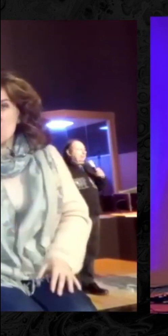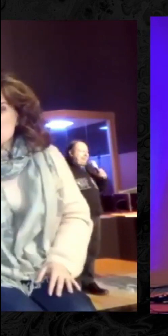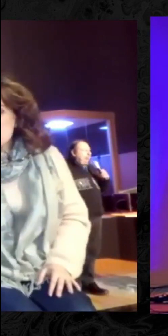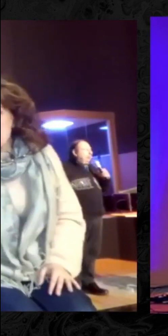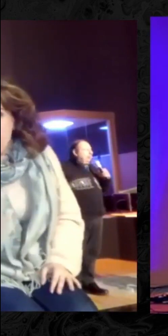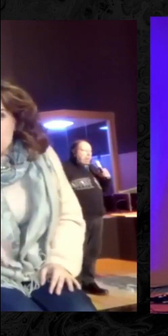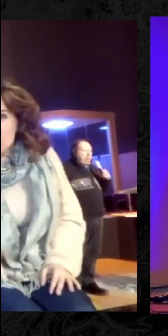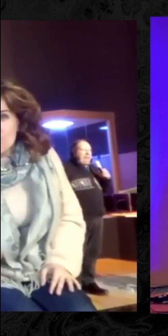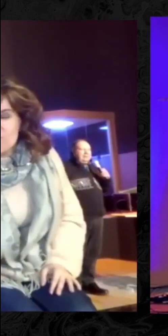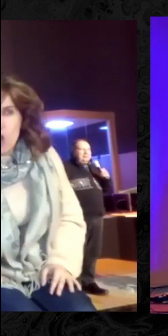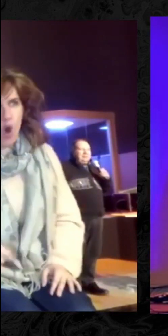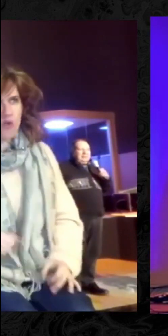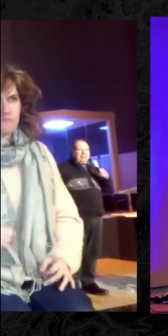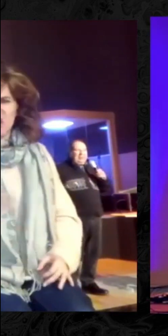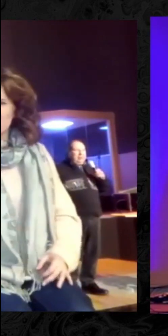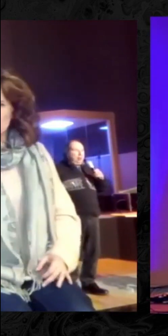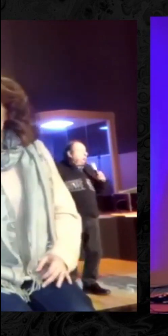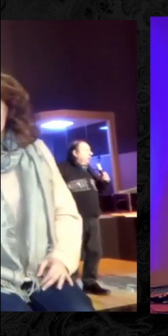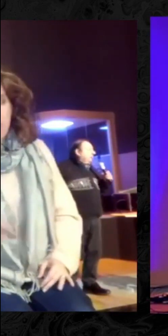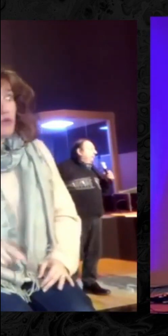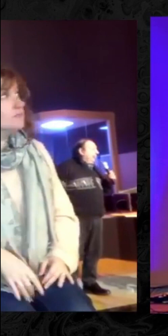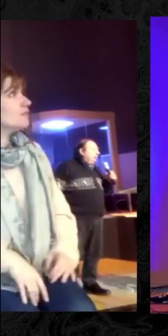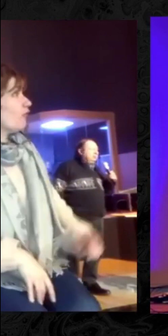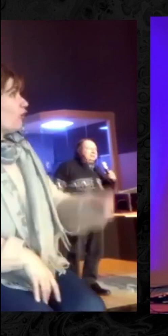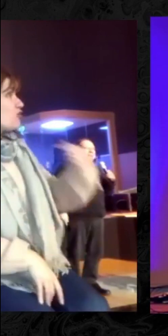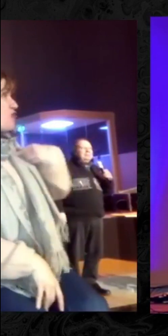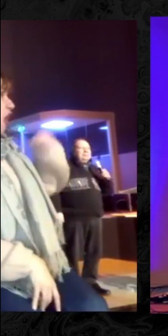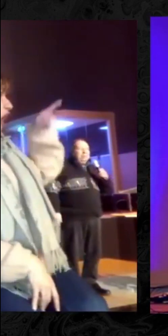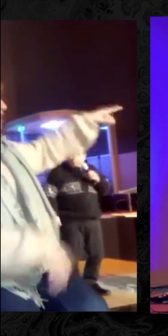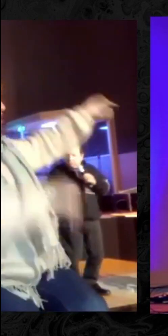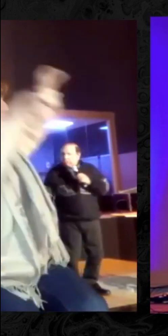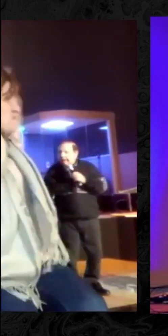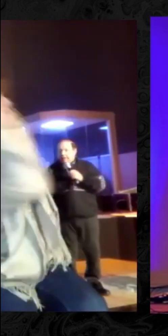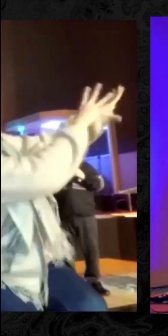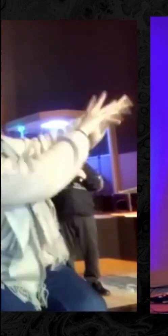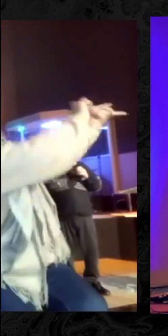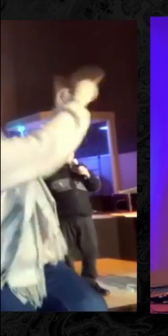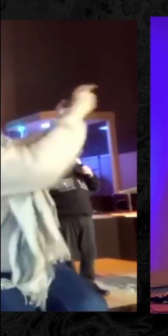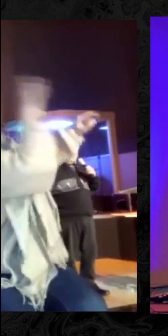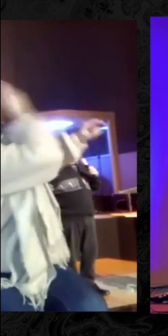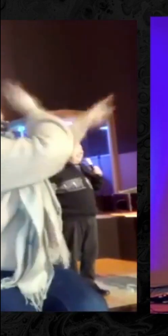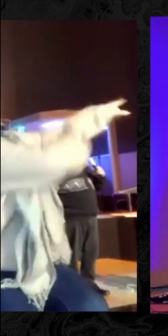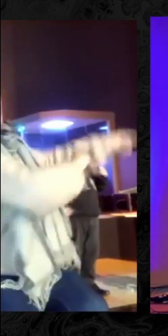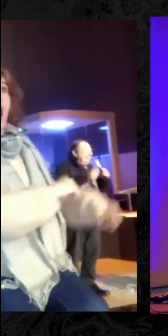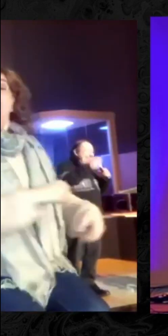así se lo dije con autoridad y mire como te conviertan perro digo cuando tú quieras